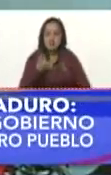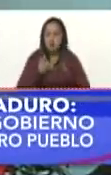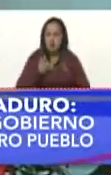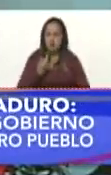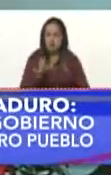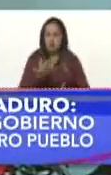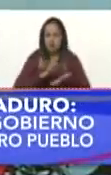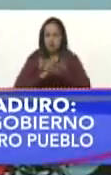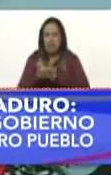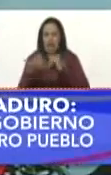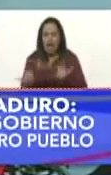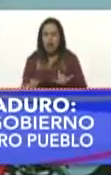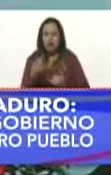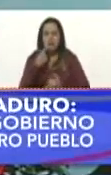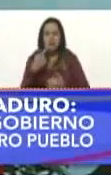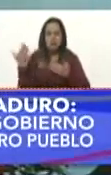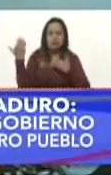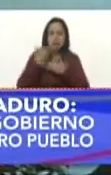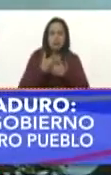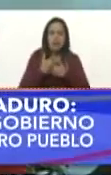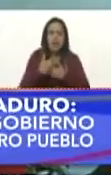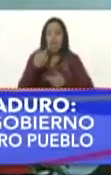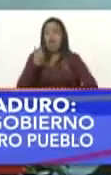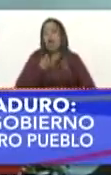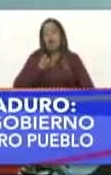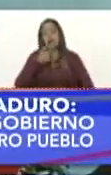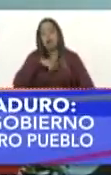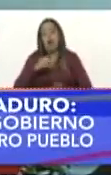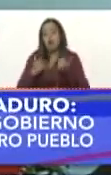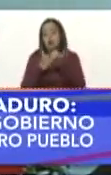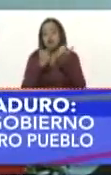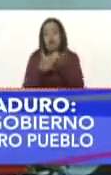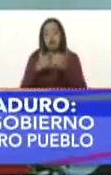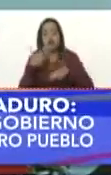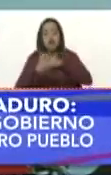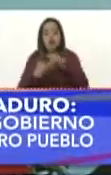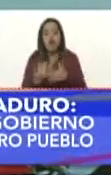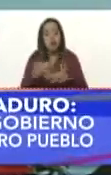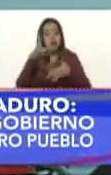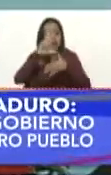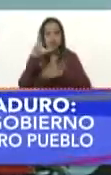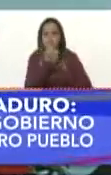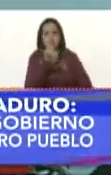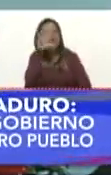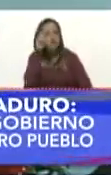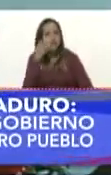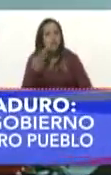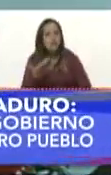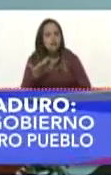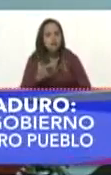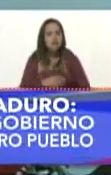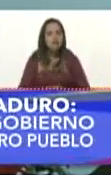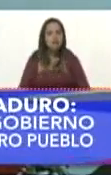y ahora me acusan de estar derrocando gobiernos en América Latina. Eso yo no lo puedo entender.